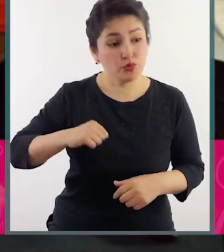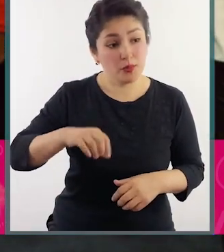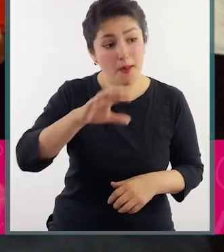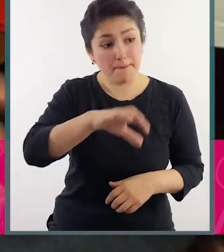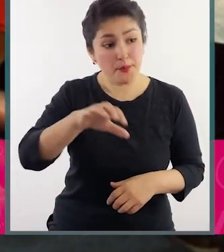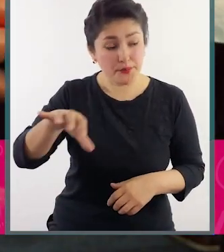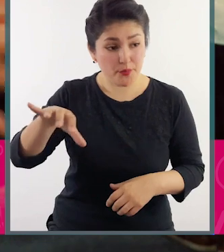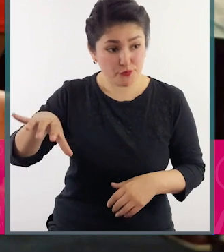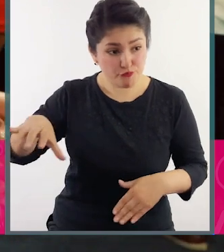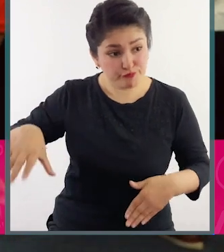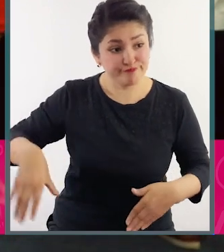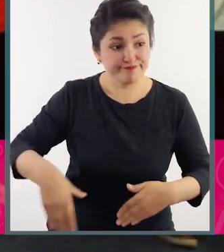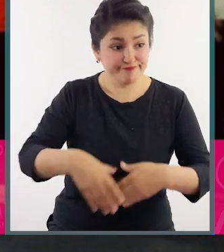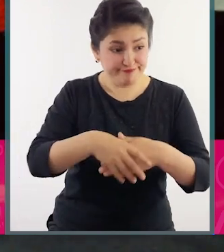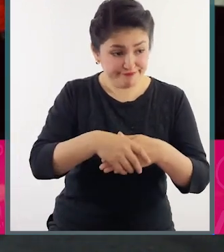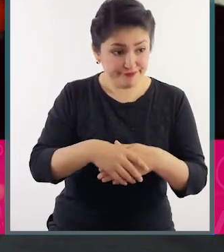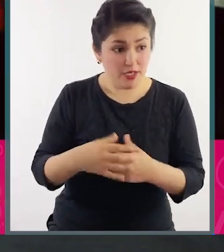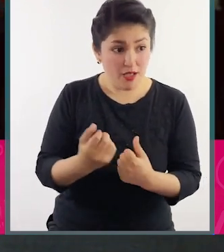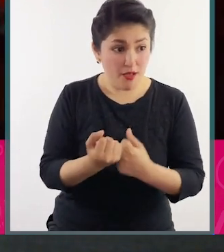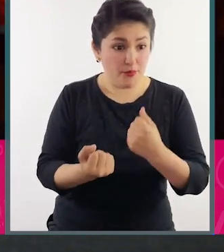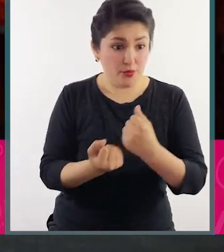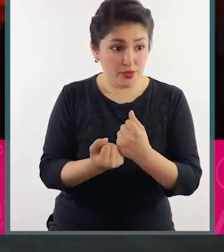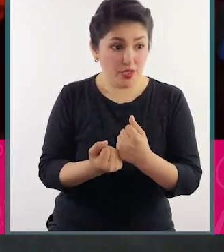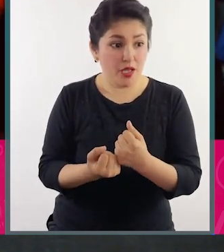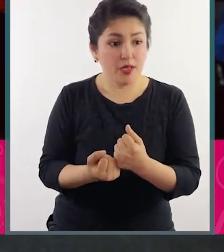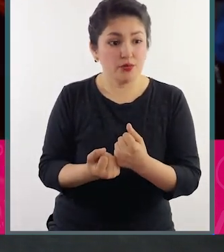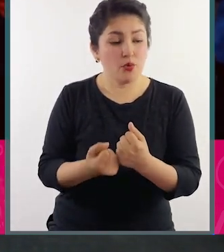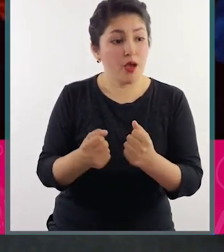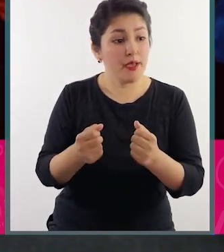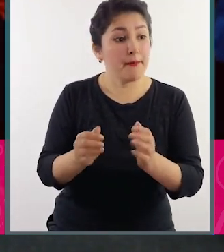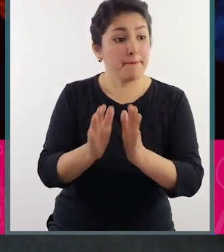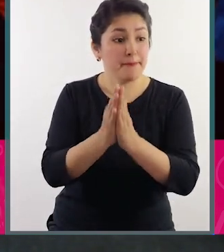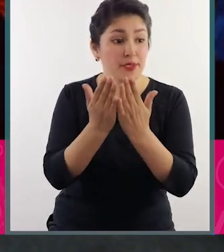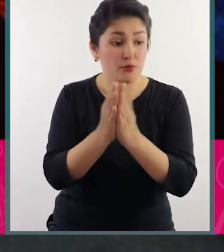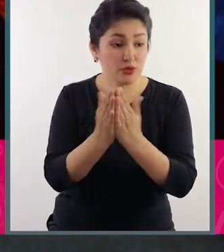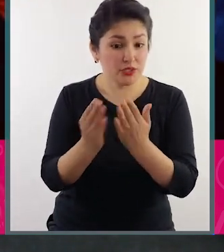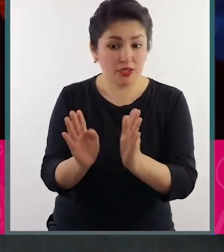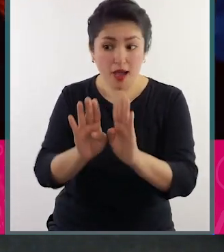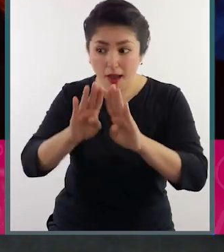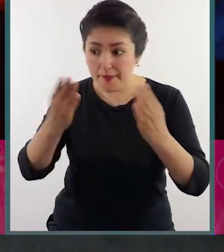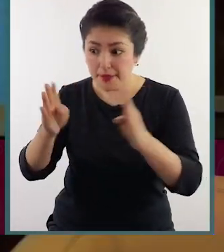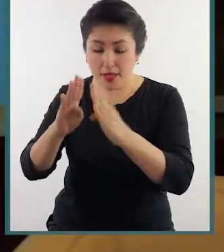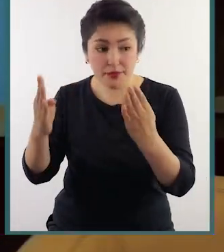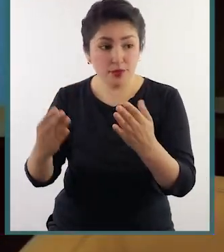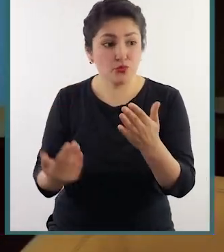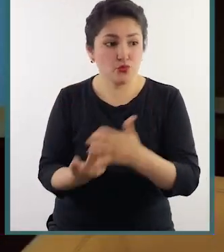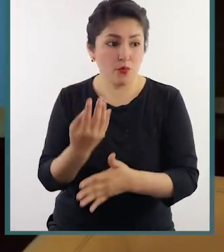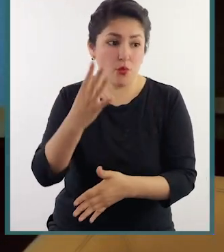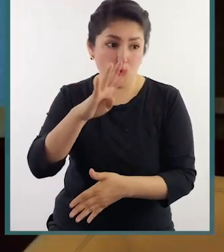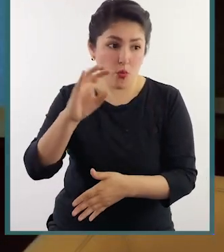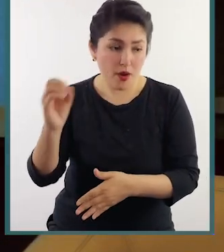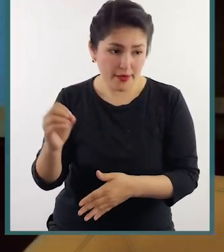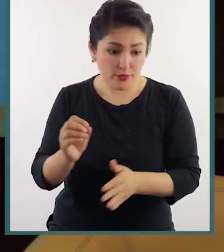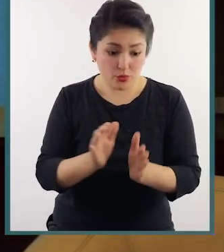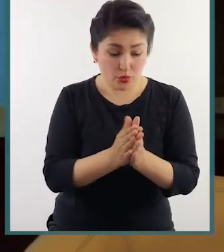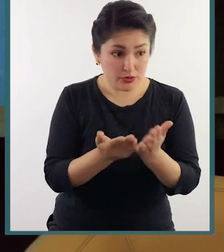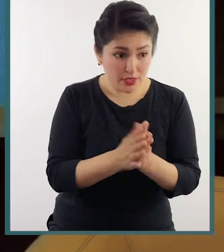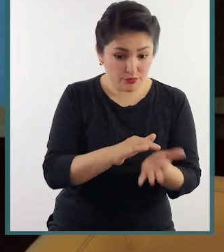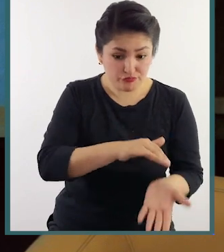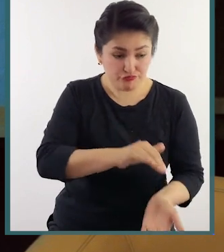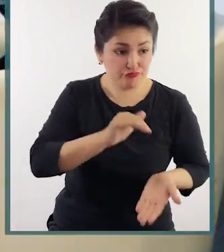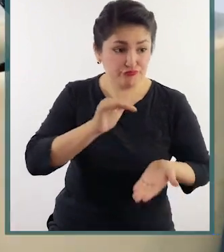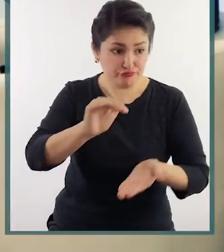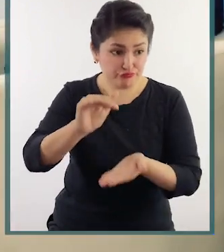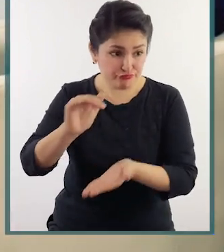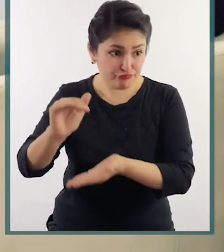Colaboración con las autoridades locales, estamos implementando estas 40 bibliotecas provinciales. Así que todos estos libros van a estar